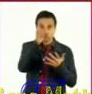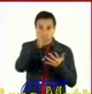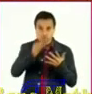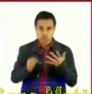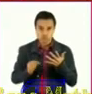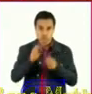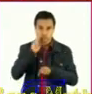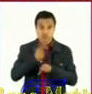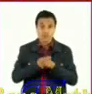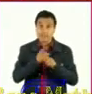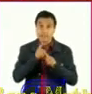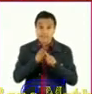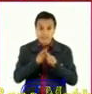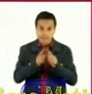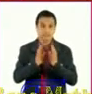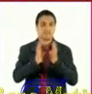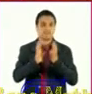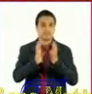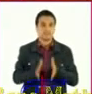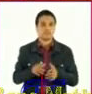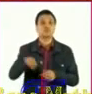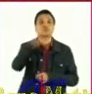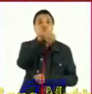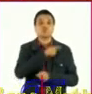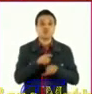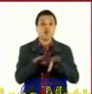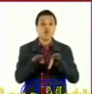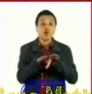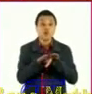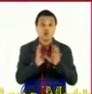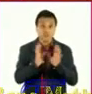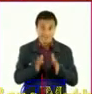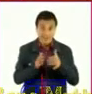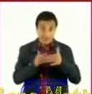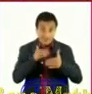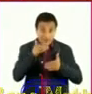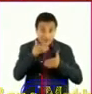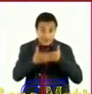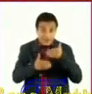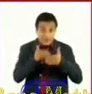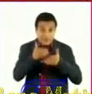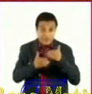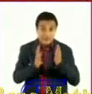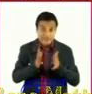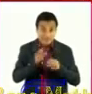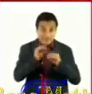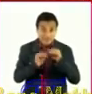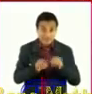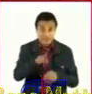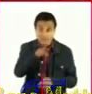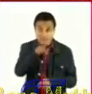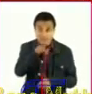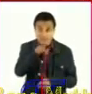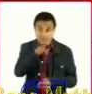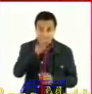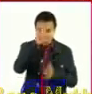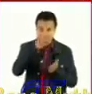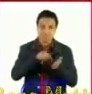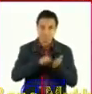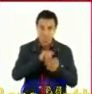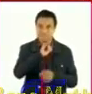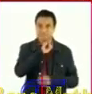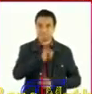responsables. ¿Qué tal van allá en casita? ¿Están avanzando en su diagrama junto con nosotros? Seguramente